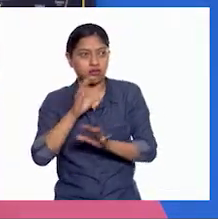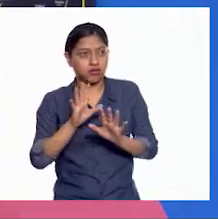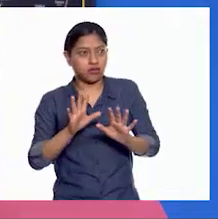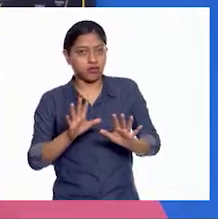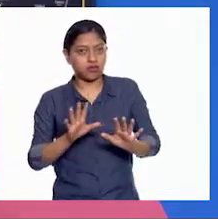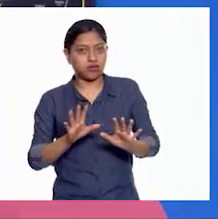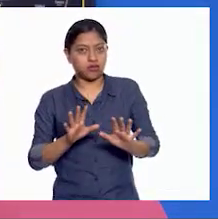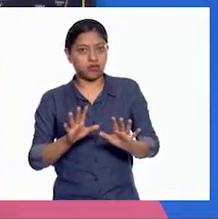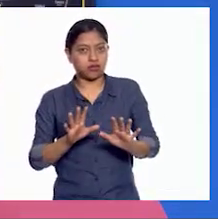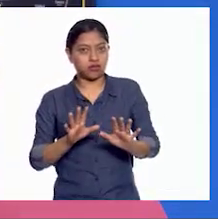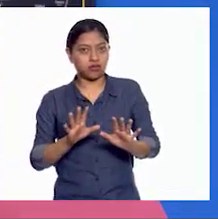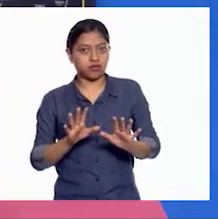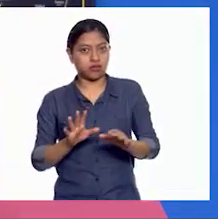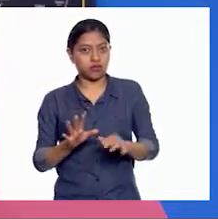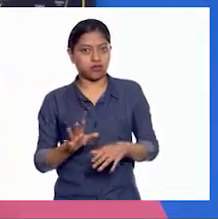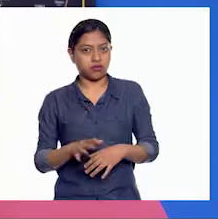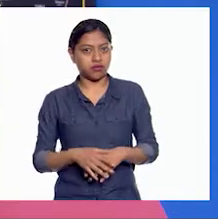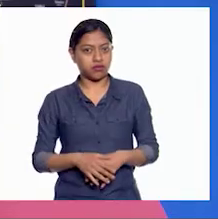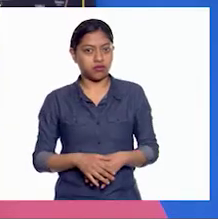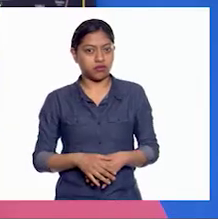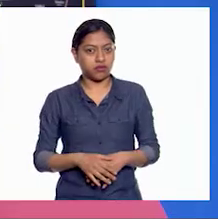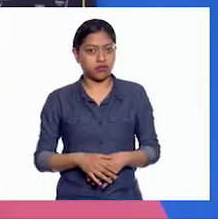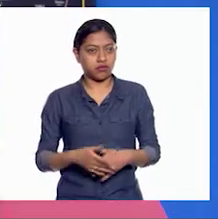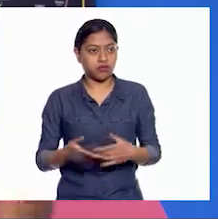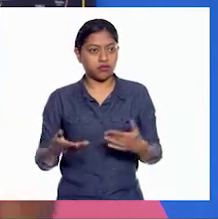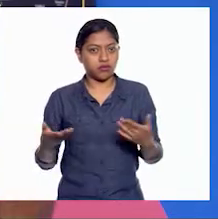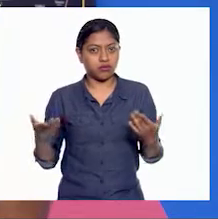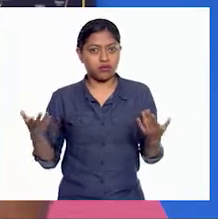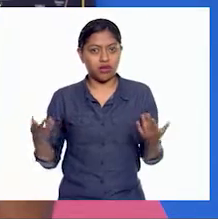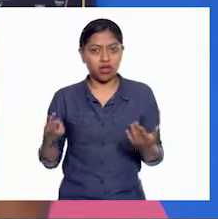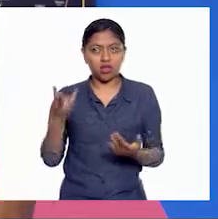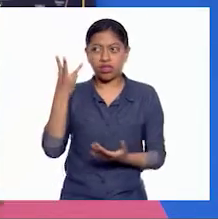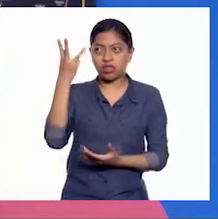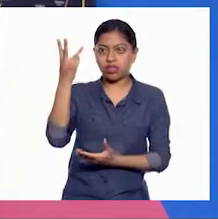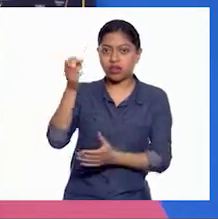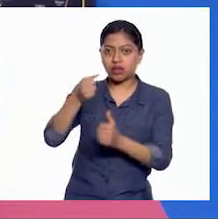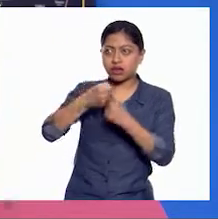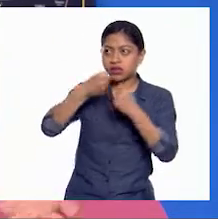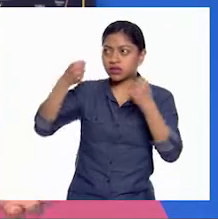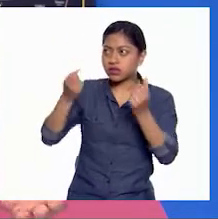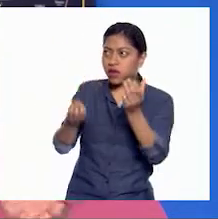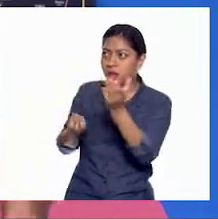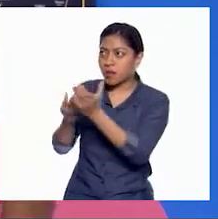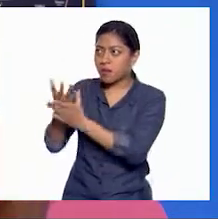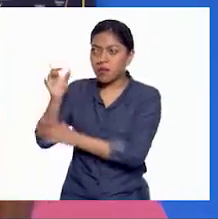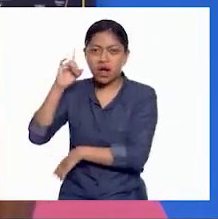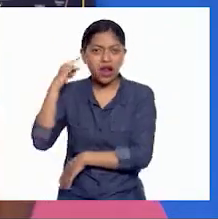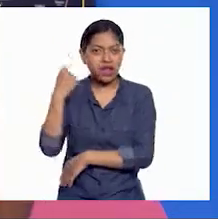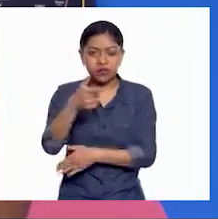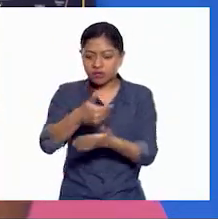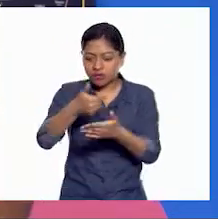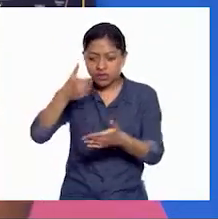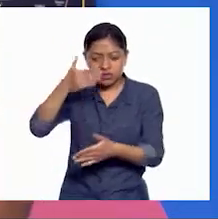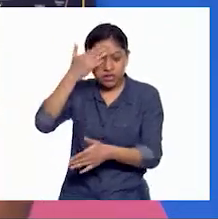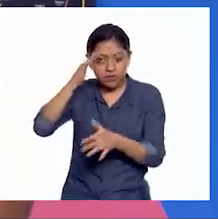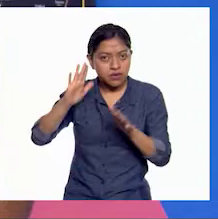estupefacto. Dice, ¿por qué dejaste sacar 3 aves y ya te sabías cuántas eran?